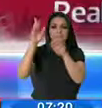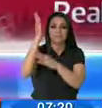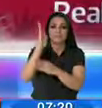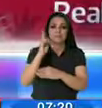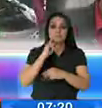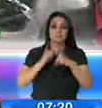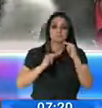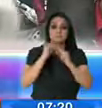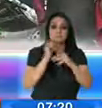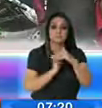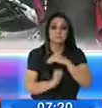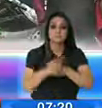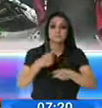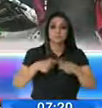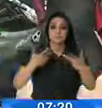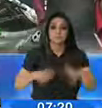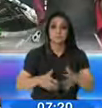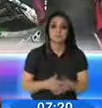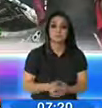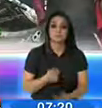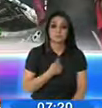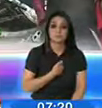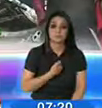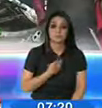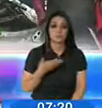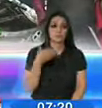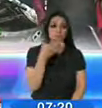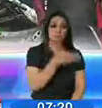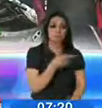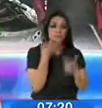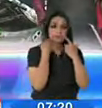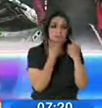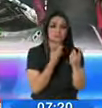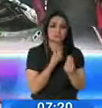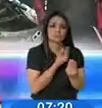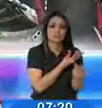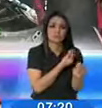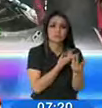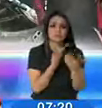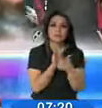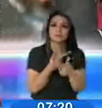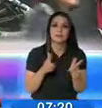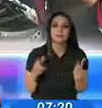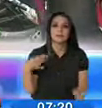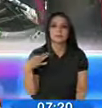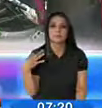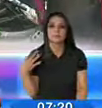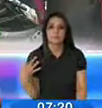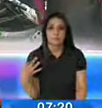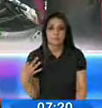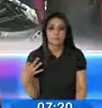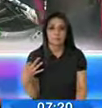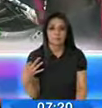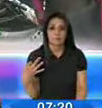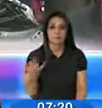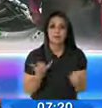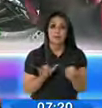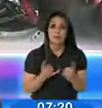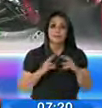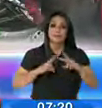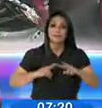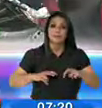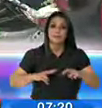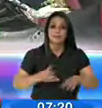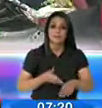Metro de Quito. Hemos comparecido ante esta audiencia para rendir nuestra versión libre y voluntaria. Estamos en etapa de indagación